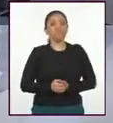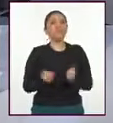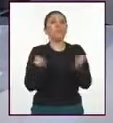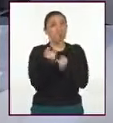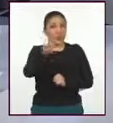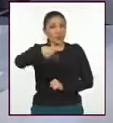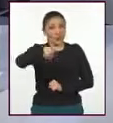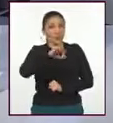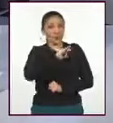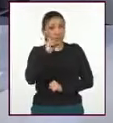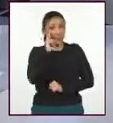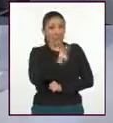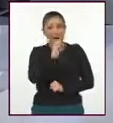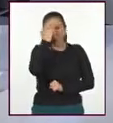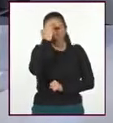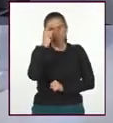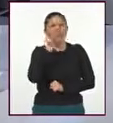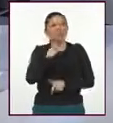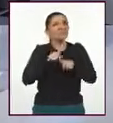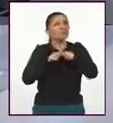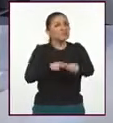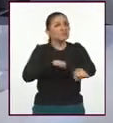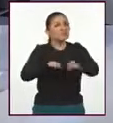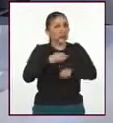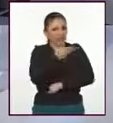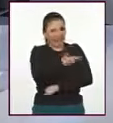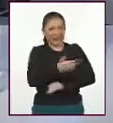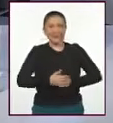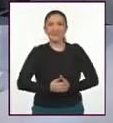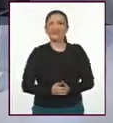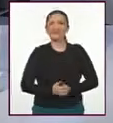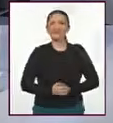que conozcamos un poquito de la trayectoria de nuestro invitado.